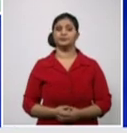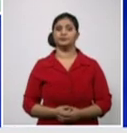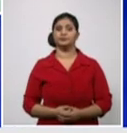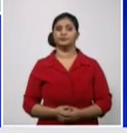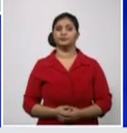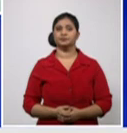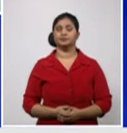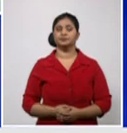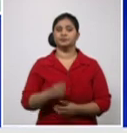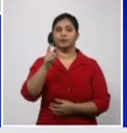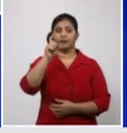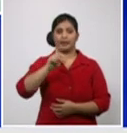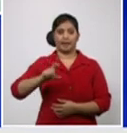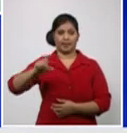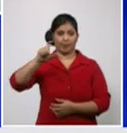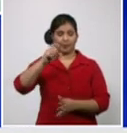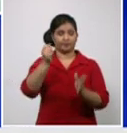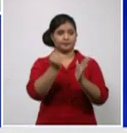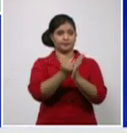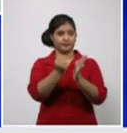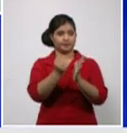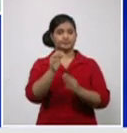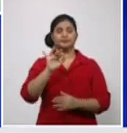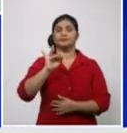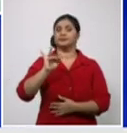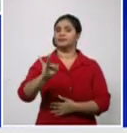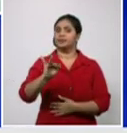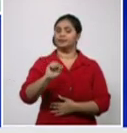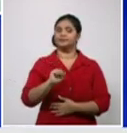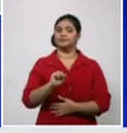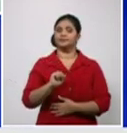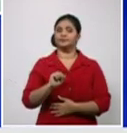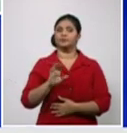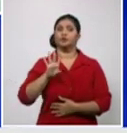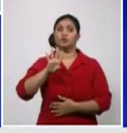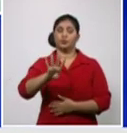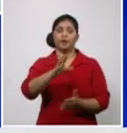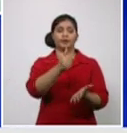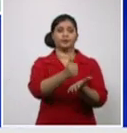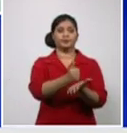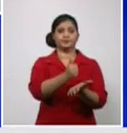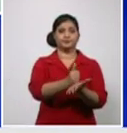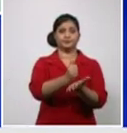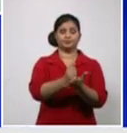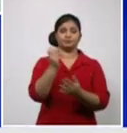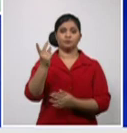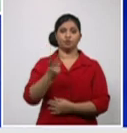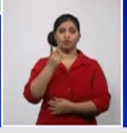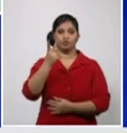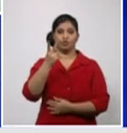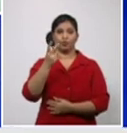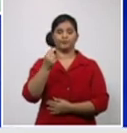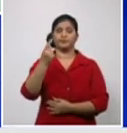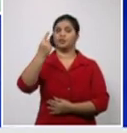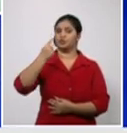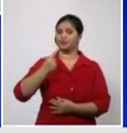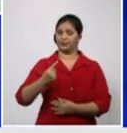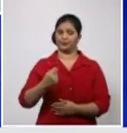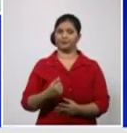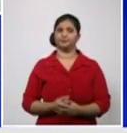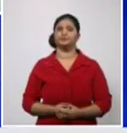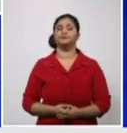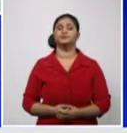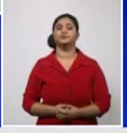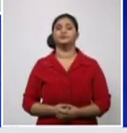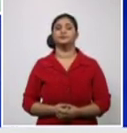confirman 7 casos autóctonos, 4 del municipio Camagüey, 2 de Esmeralda y 1 de Nuevita. El